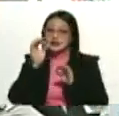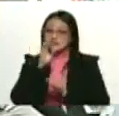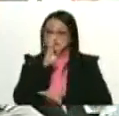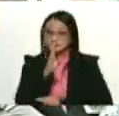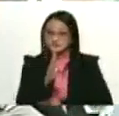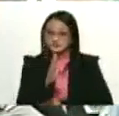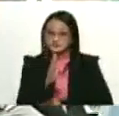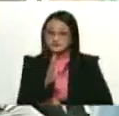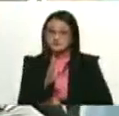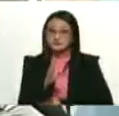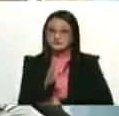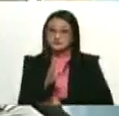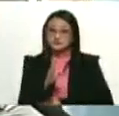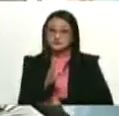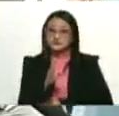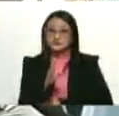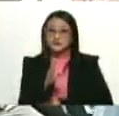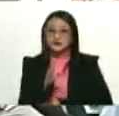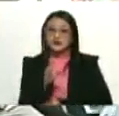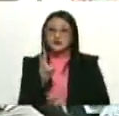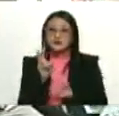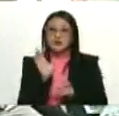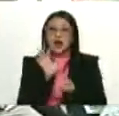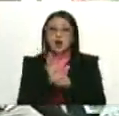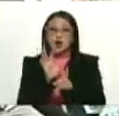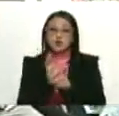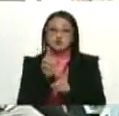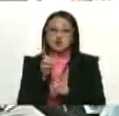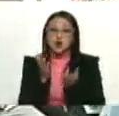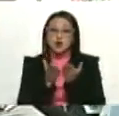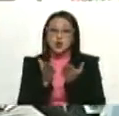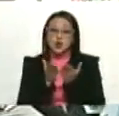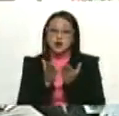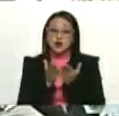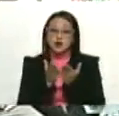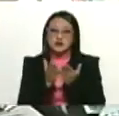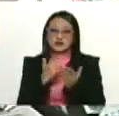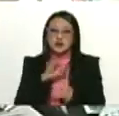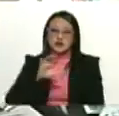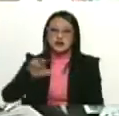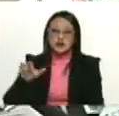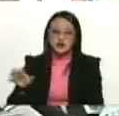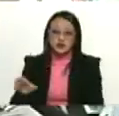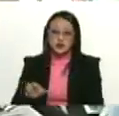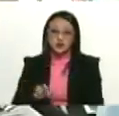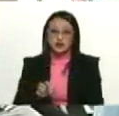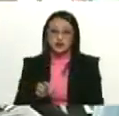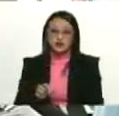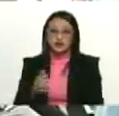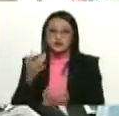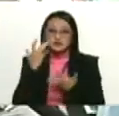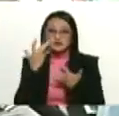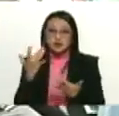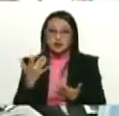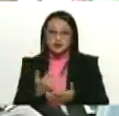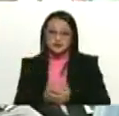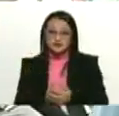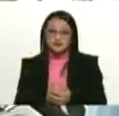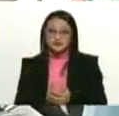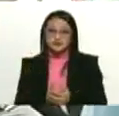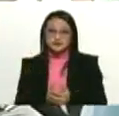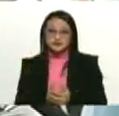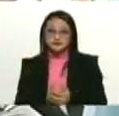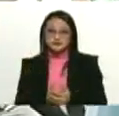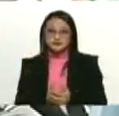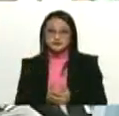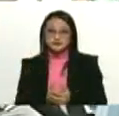y ejemplarizante los casos de acoso escolar que ocurrían en las regiones. Particularmente vimos con mucha, vamos a